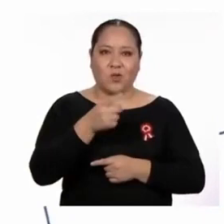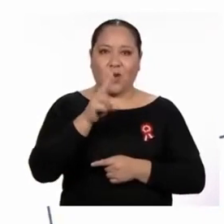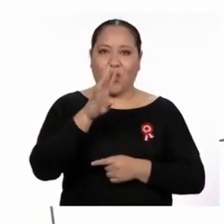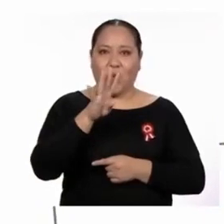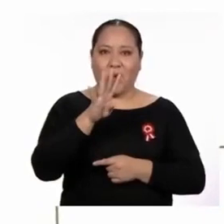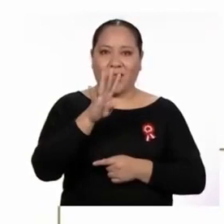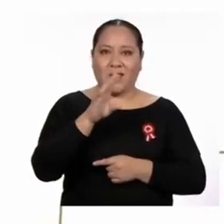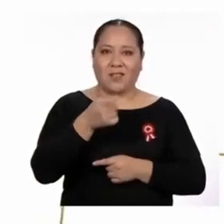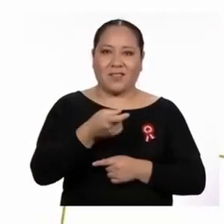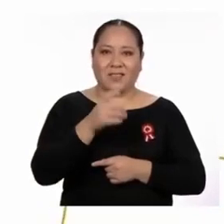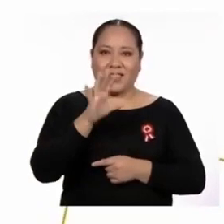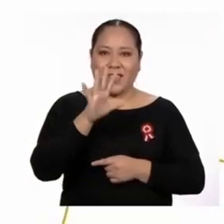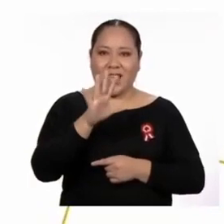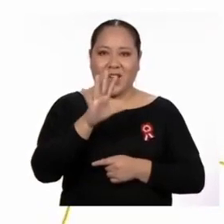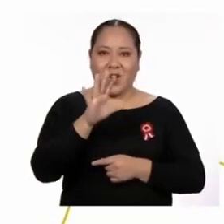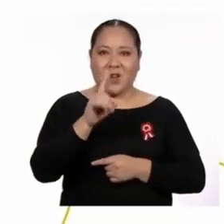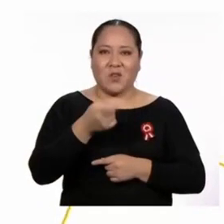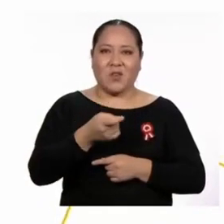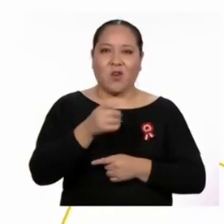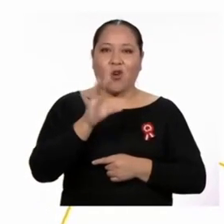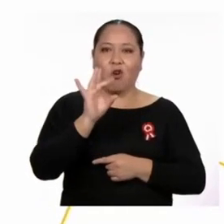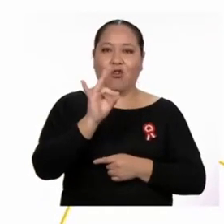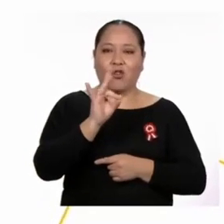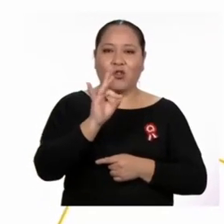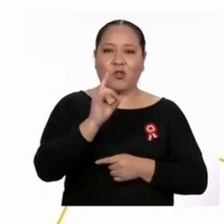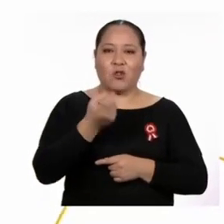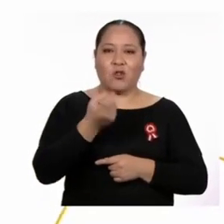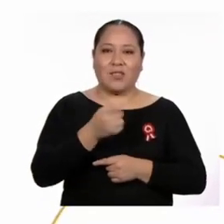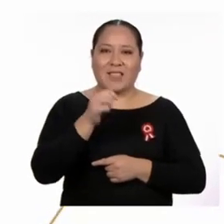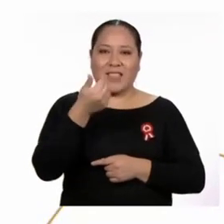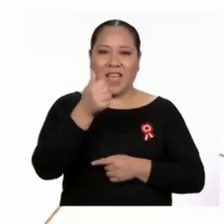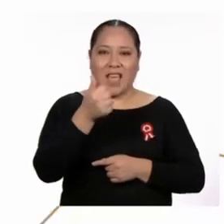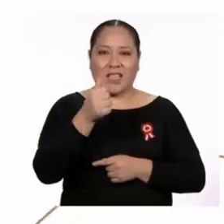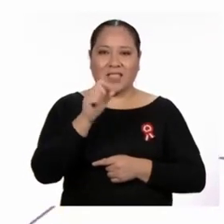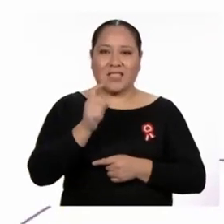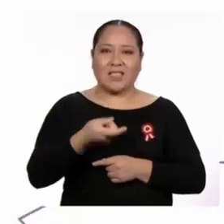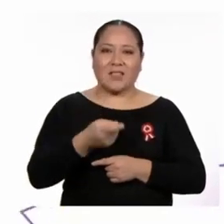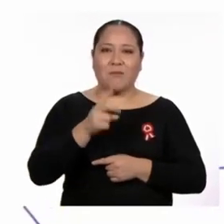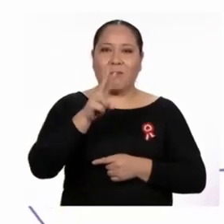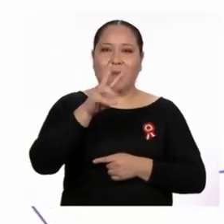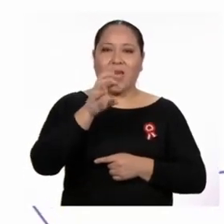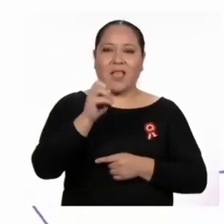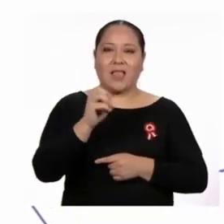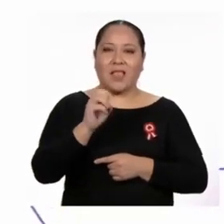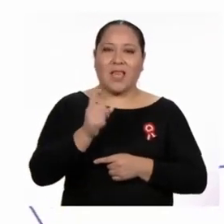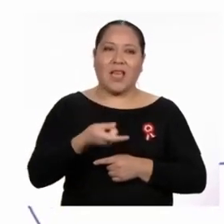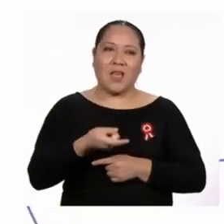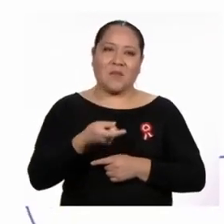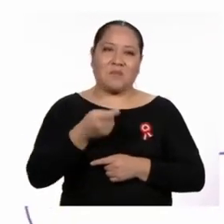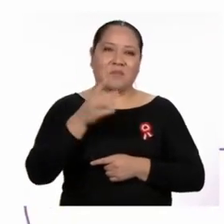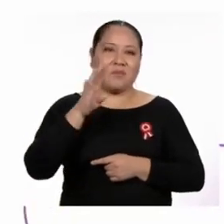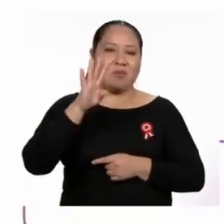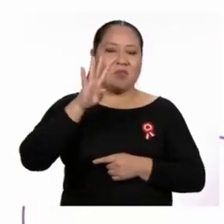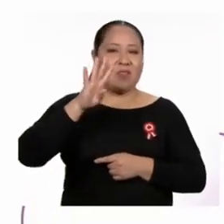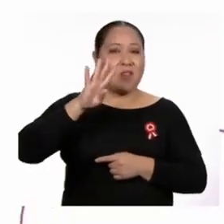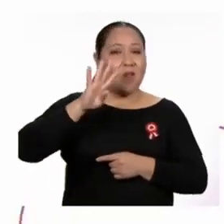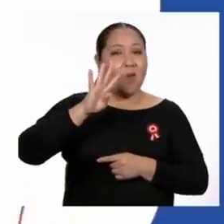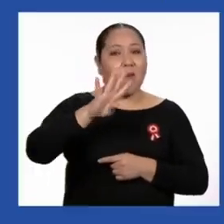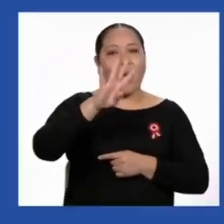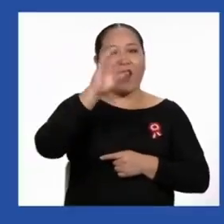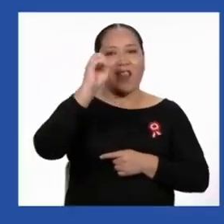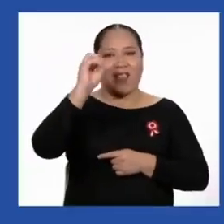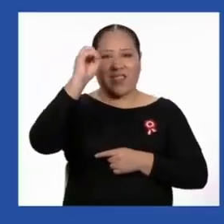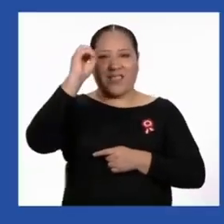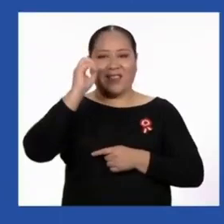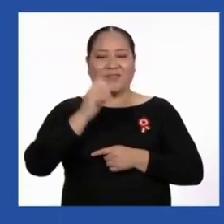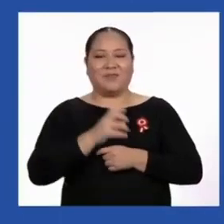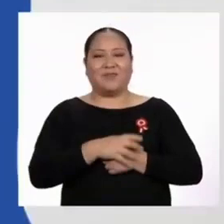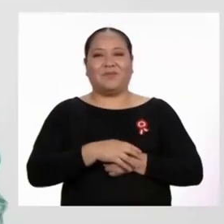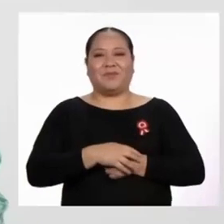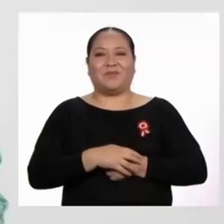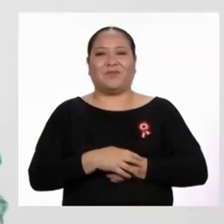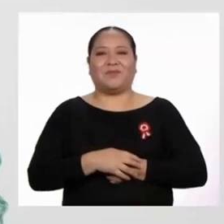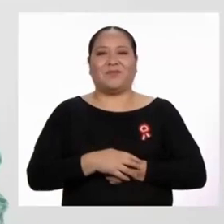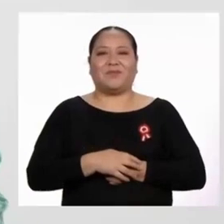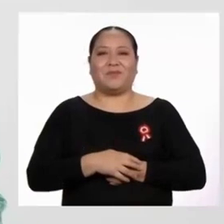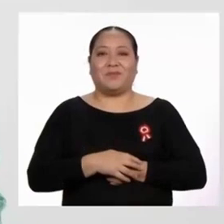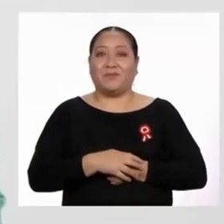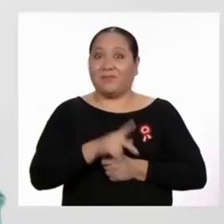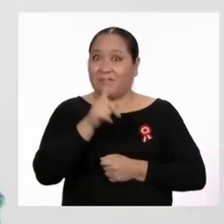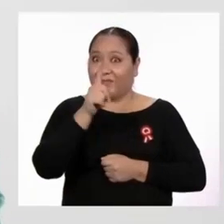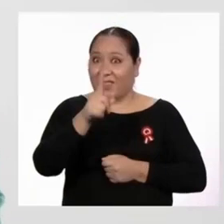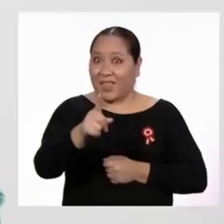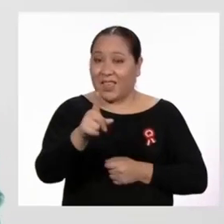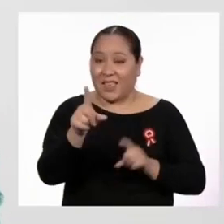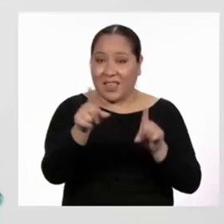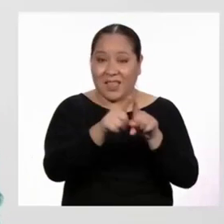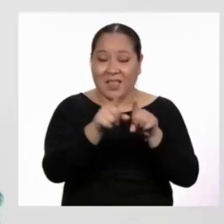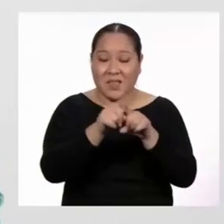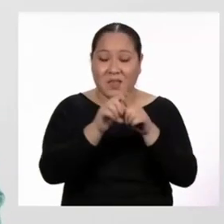4, 5, 8, 10, 20 y 40. Y ojo que